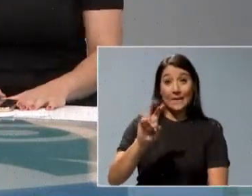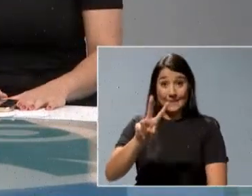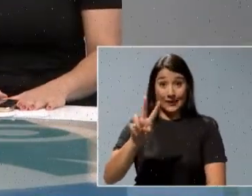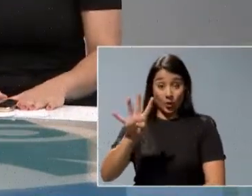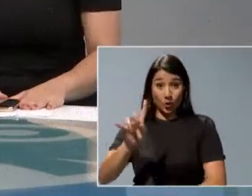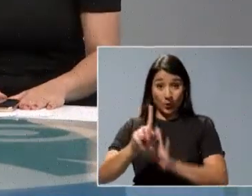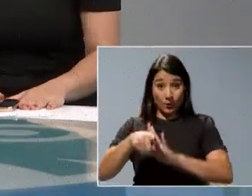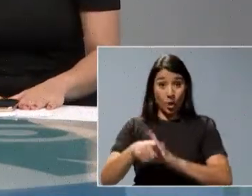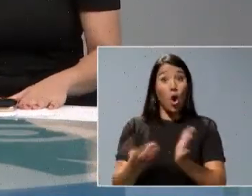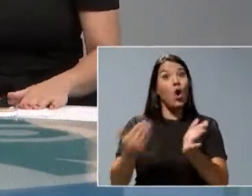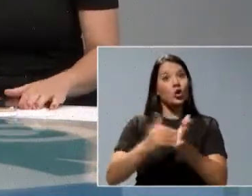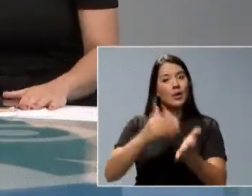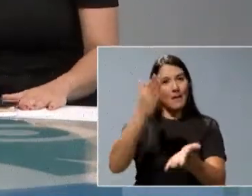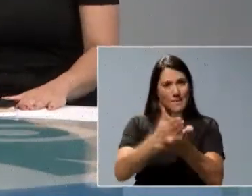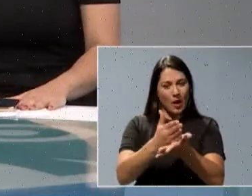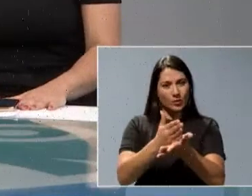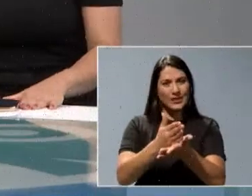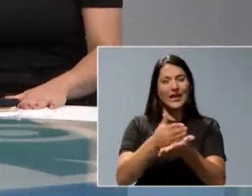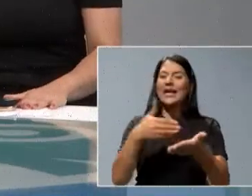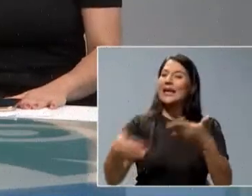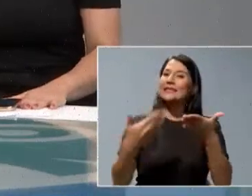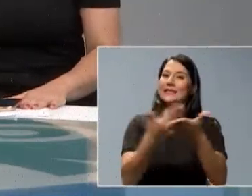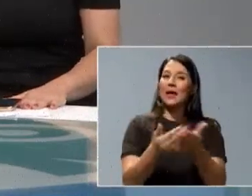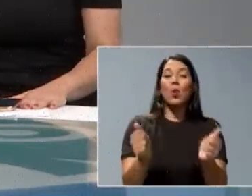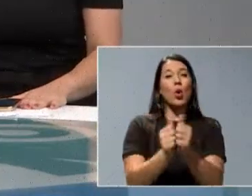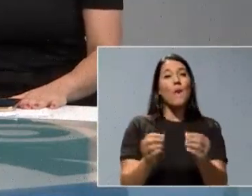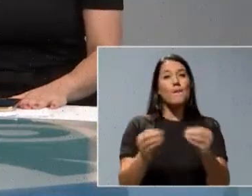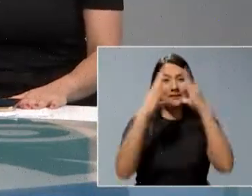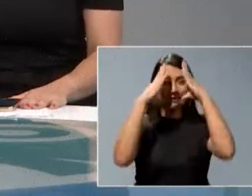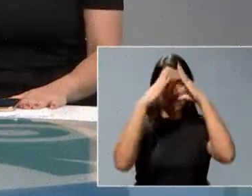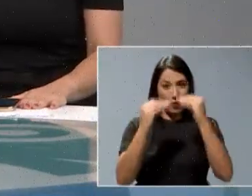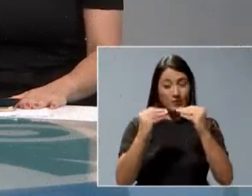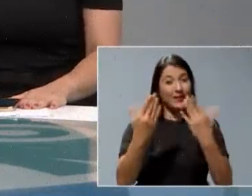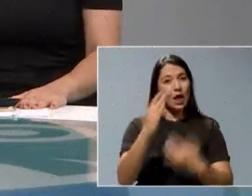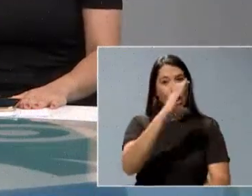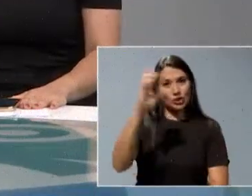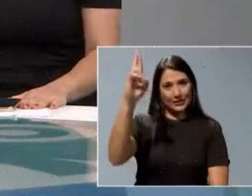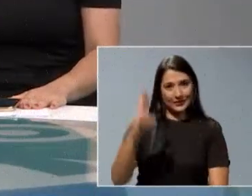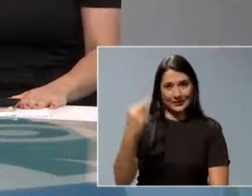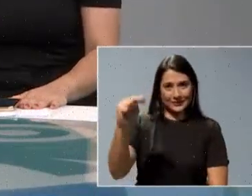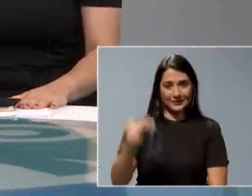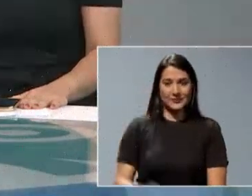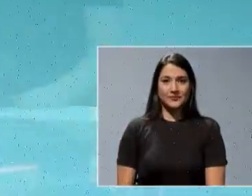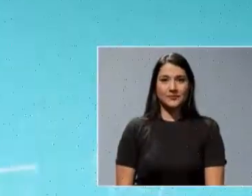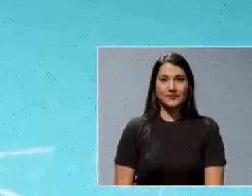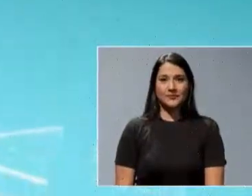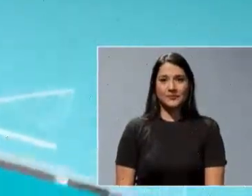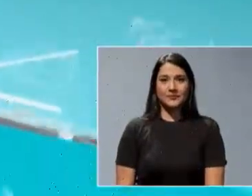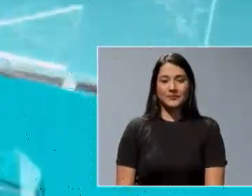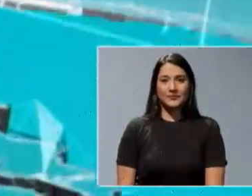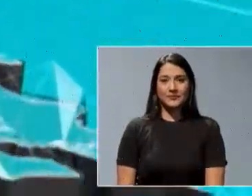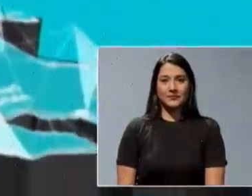24 minutos, hacemos una nueva pausa comercial y enseguida volvemos con más de la edición estelar de Costa Rica Noticias.